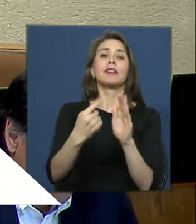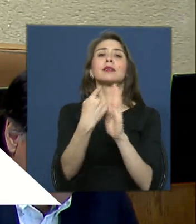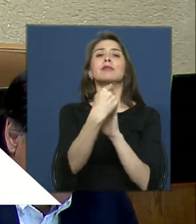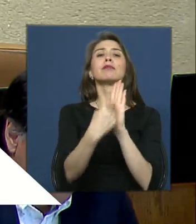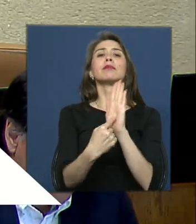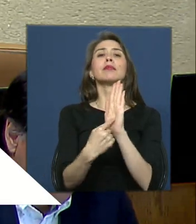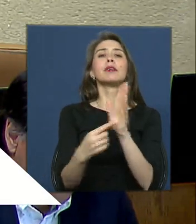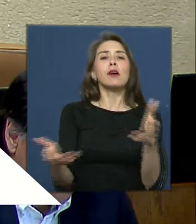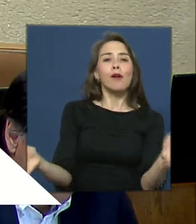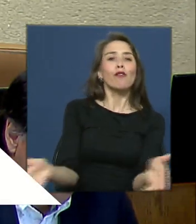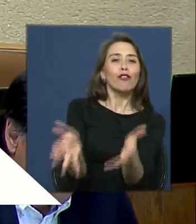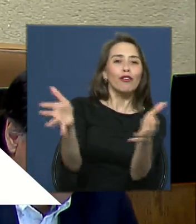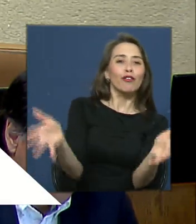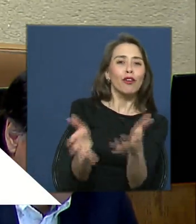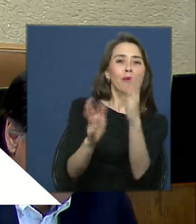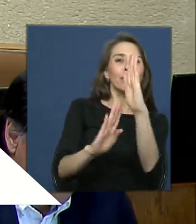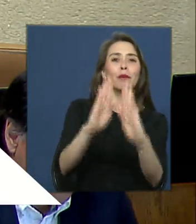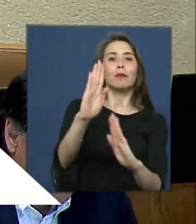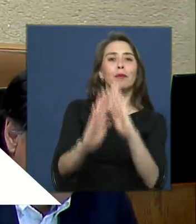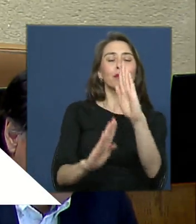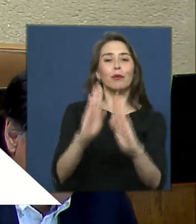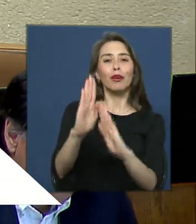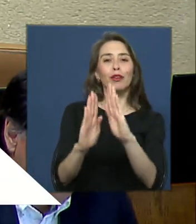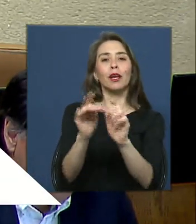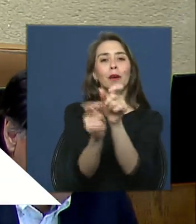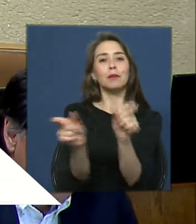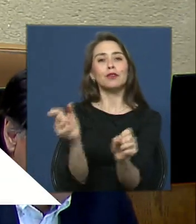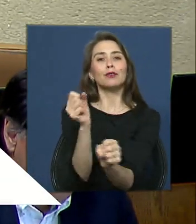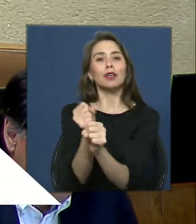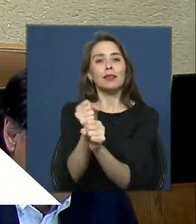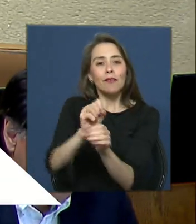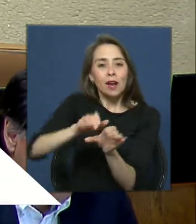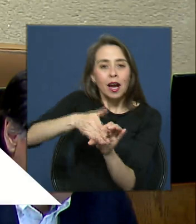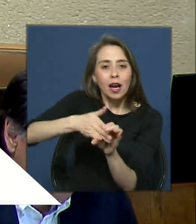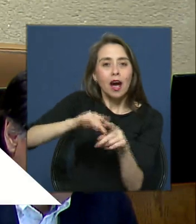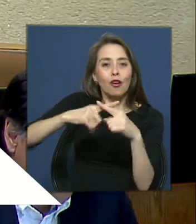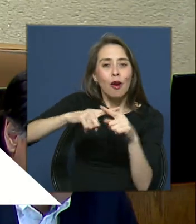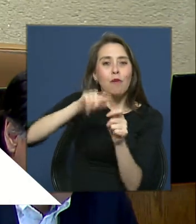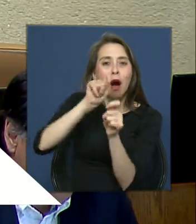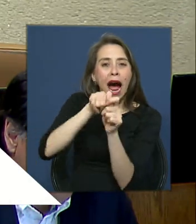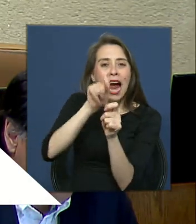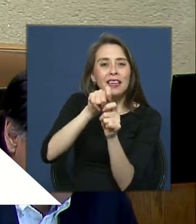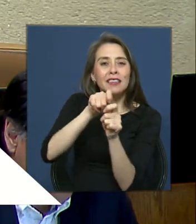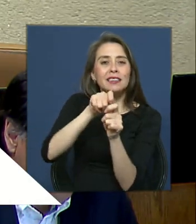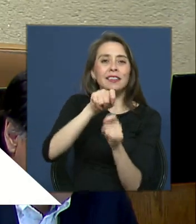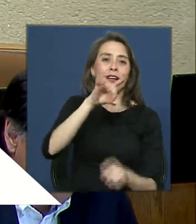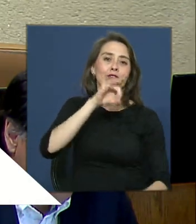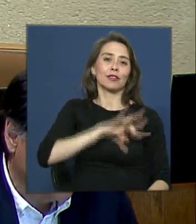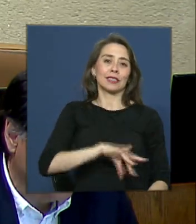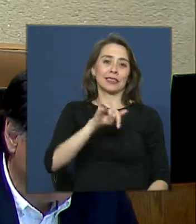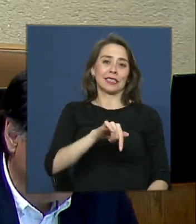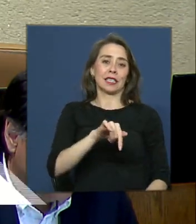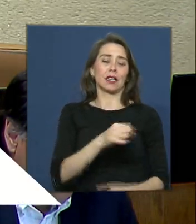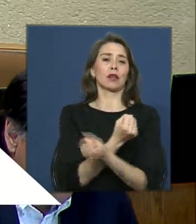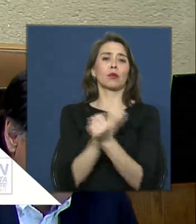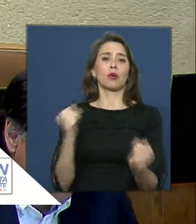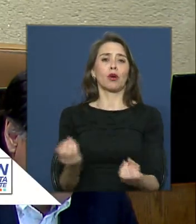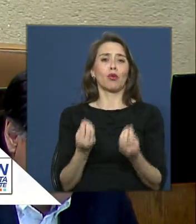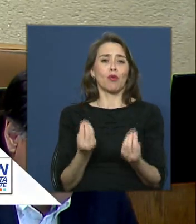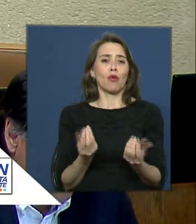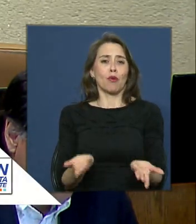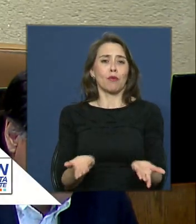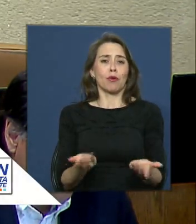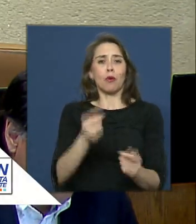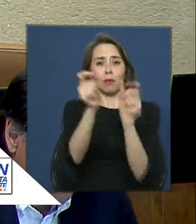dé fomento y protección a los artesanos y artesanas del país. No puede ser que en Chile